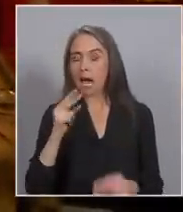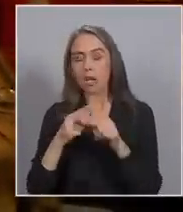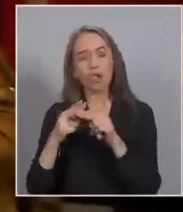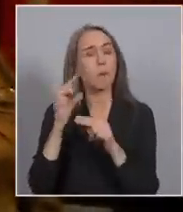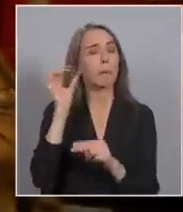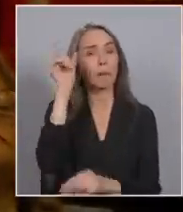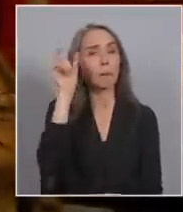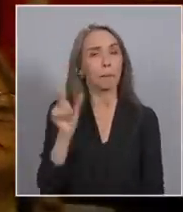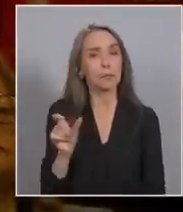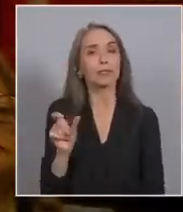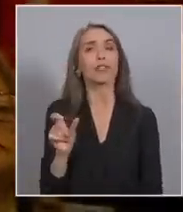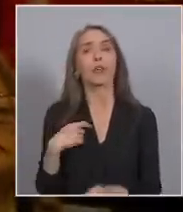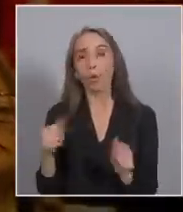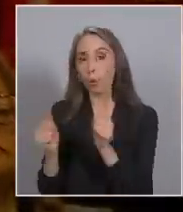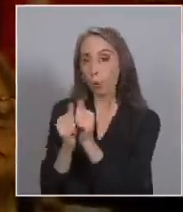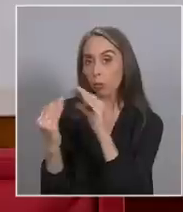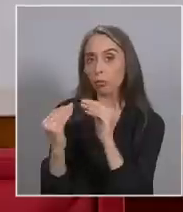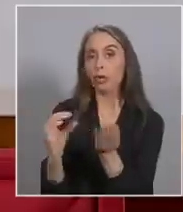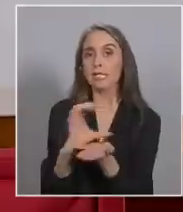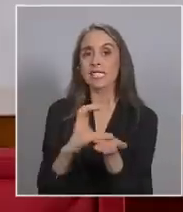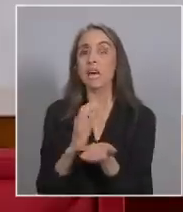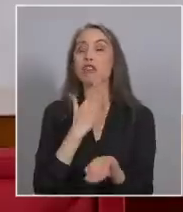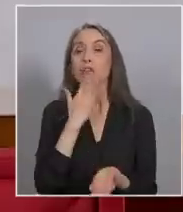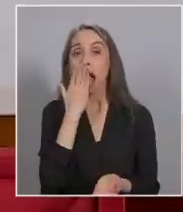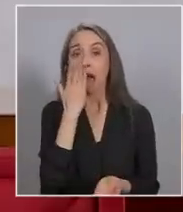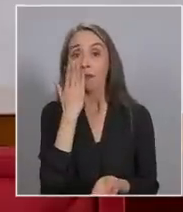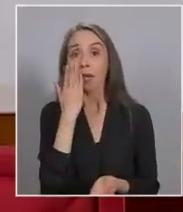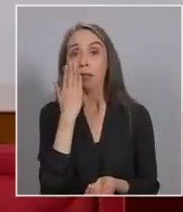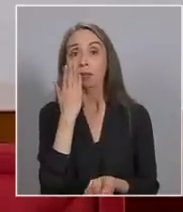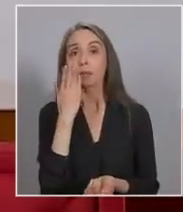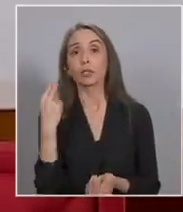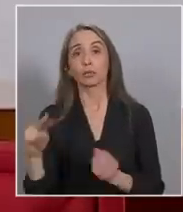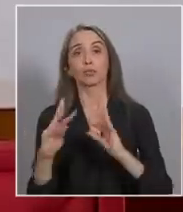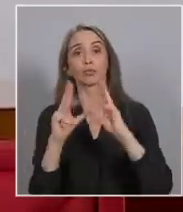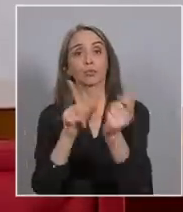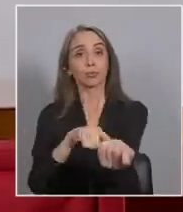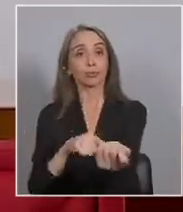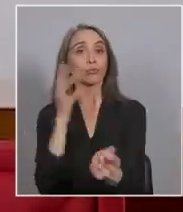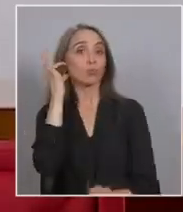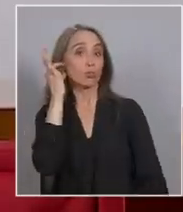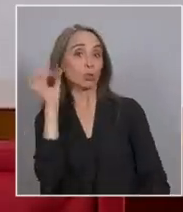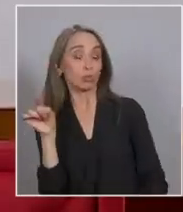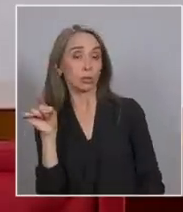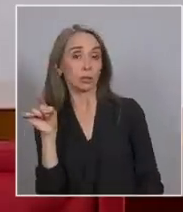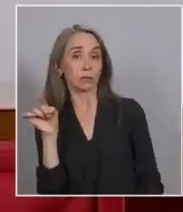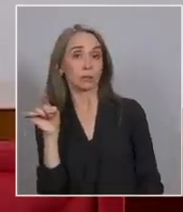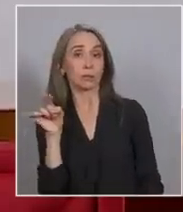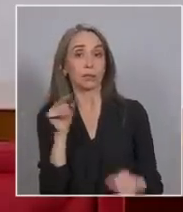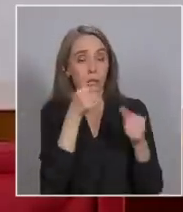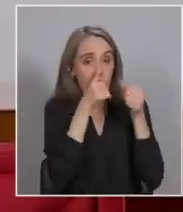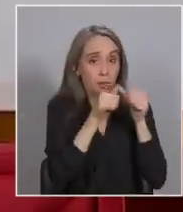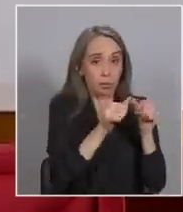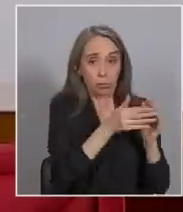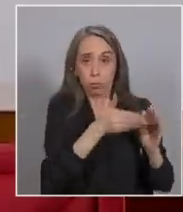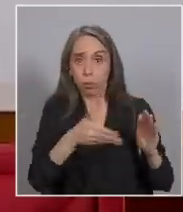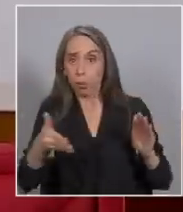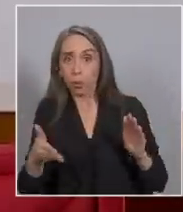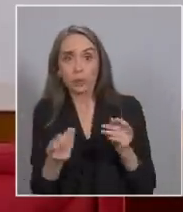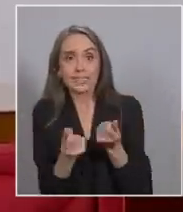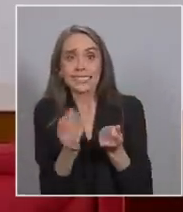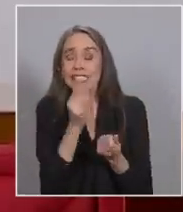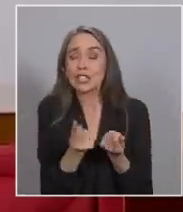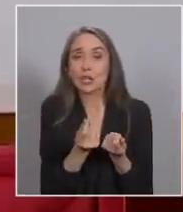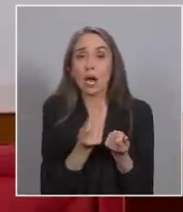con quien estuve en Cerro Navia, que su familia durante un periodo no tuvo recursos para poder